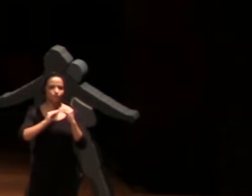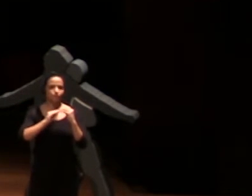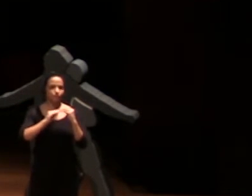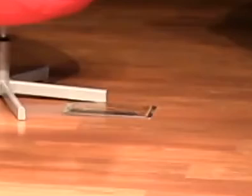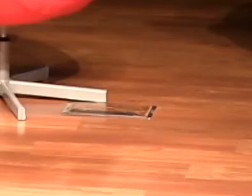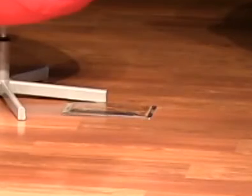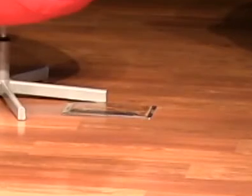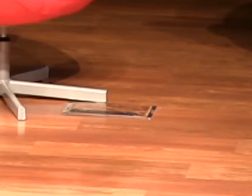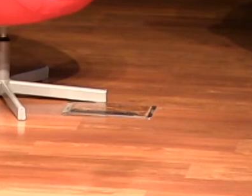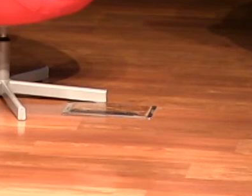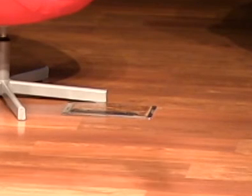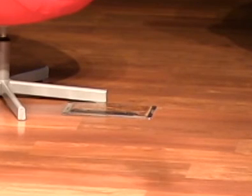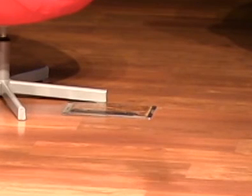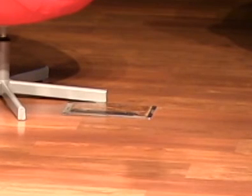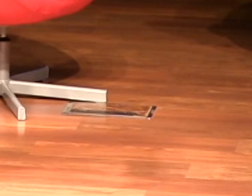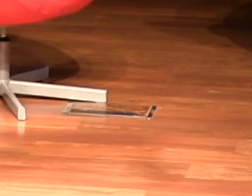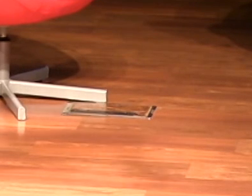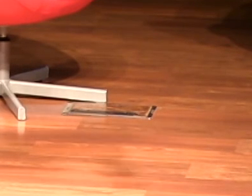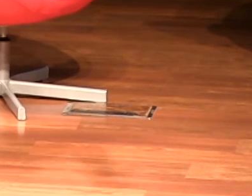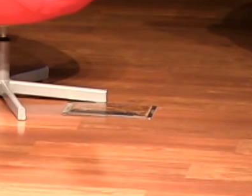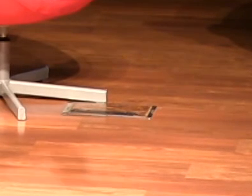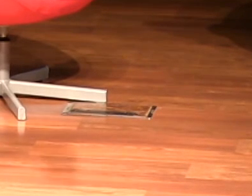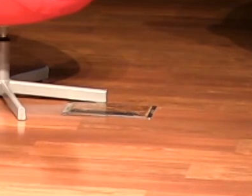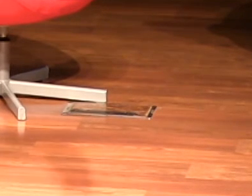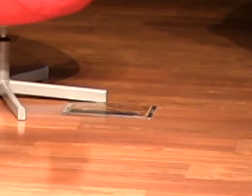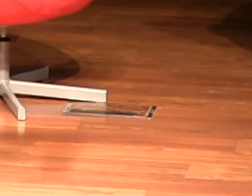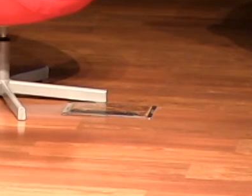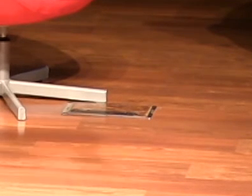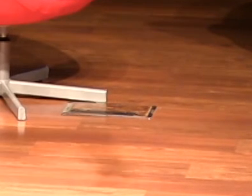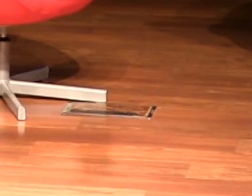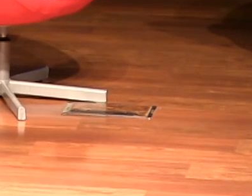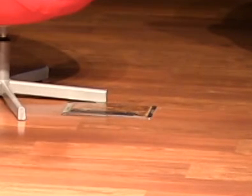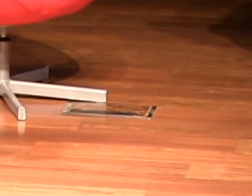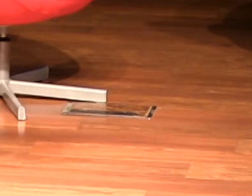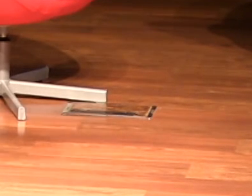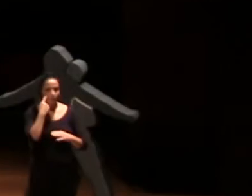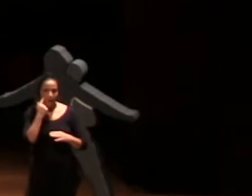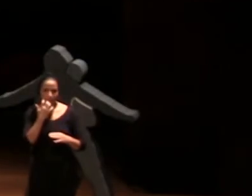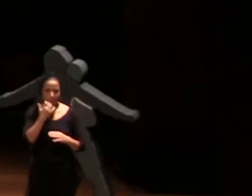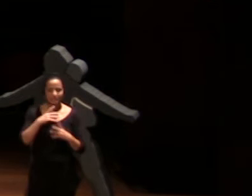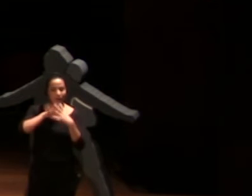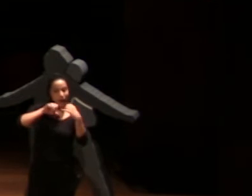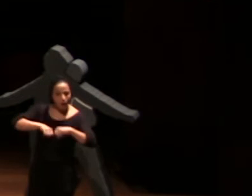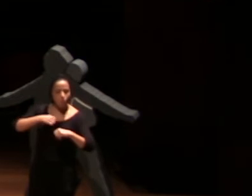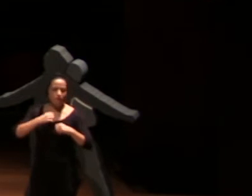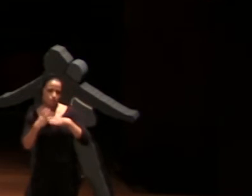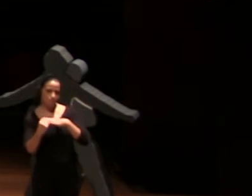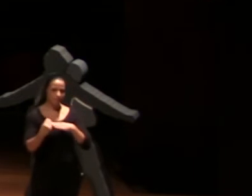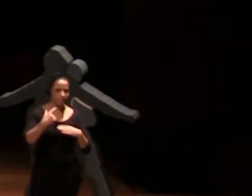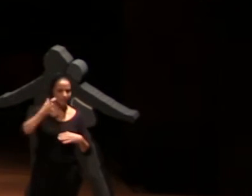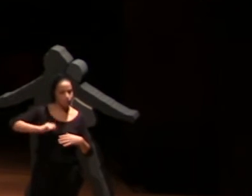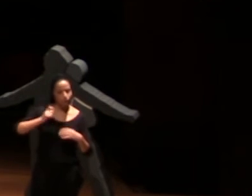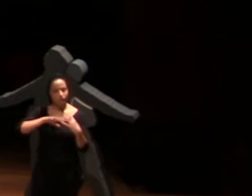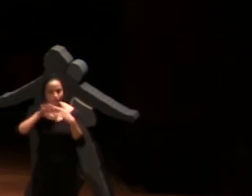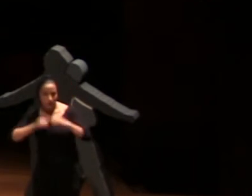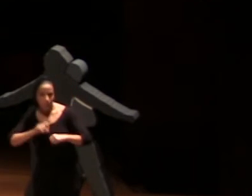derivar lo antes posible, en el menor tiempo posible, identificar posibles fracasos en ese acuerdo clínico. Y